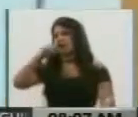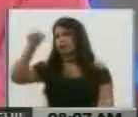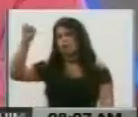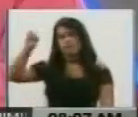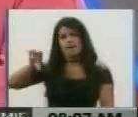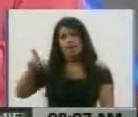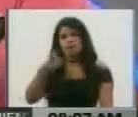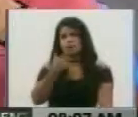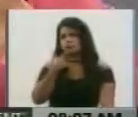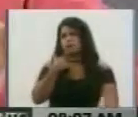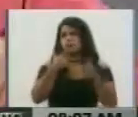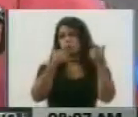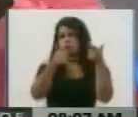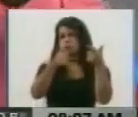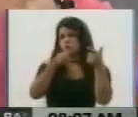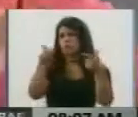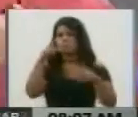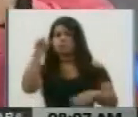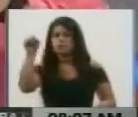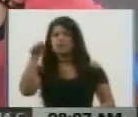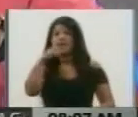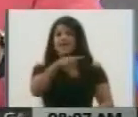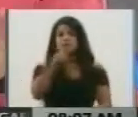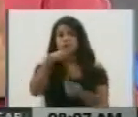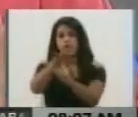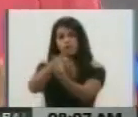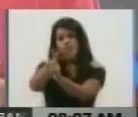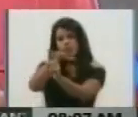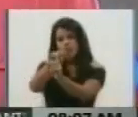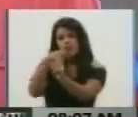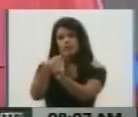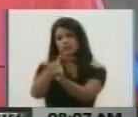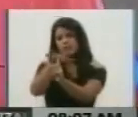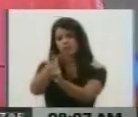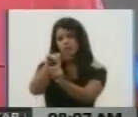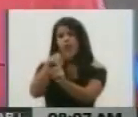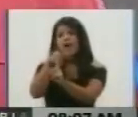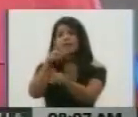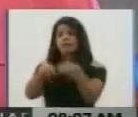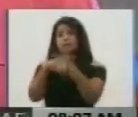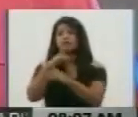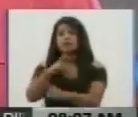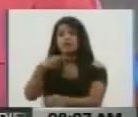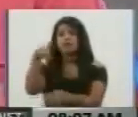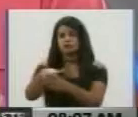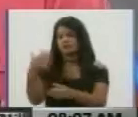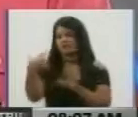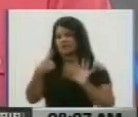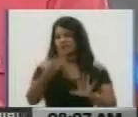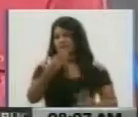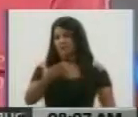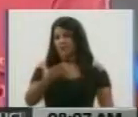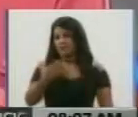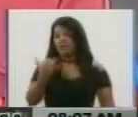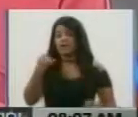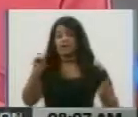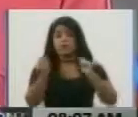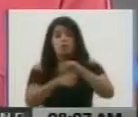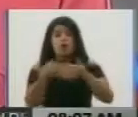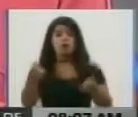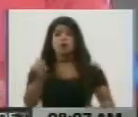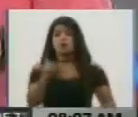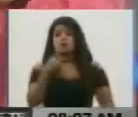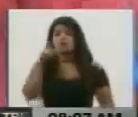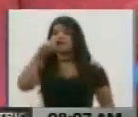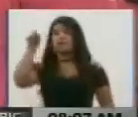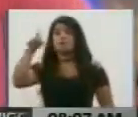Así lograron, digamos, marear a alguna gente y lograron un resultado electoral el 6 de diciembre. Ahora no es Maduro